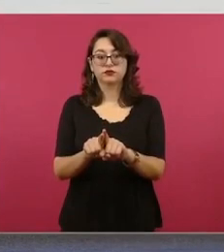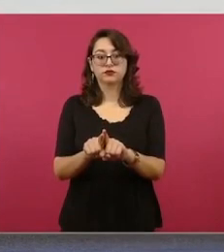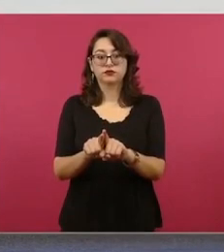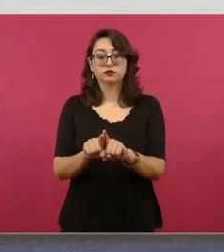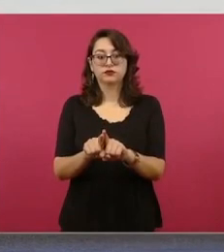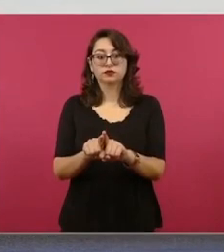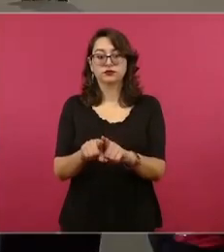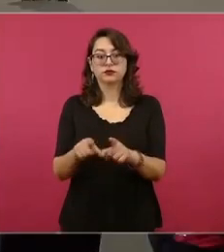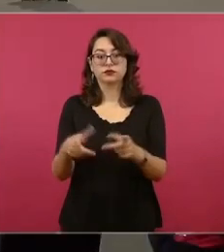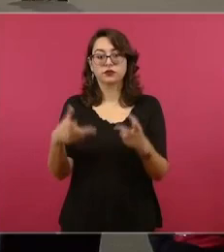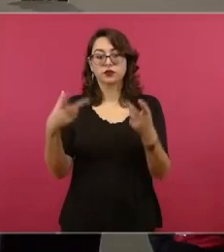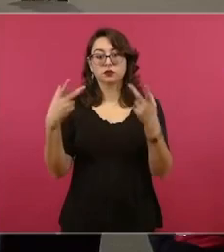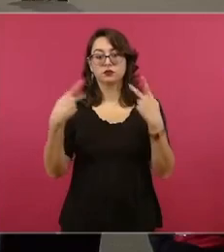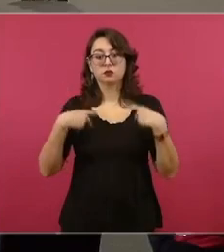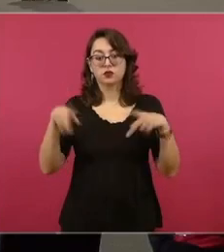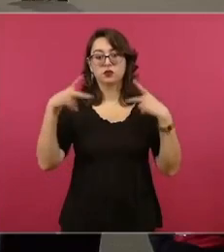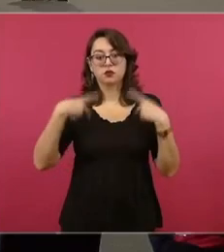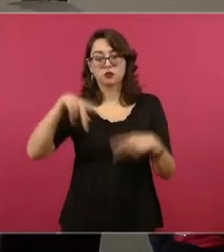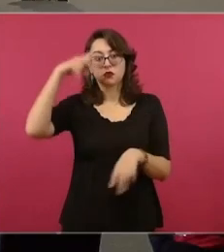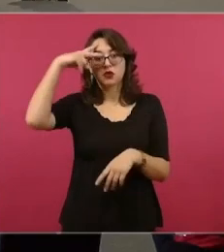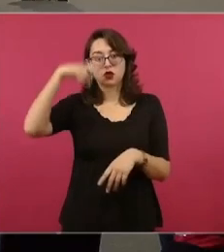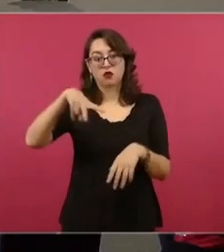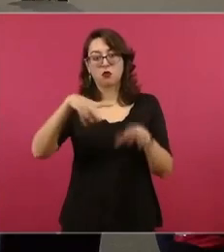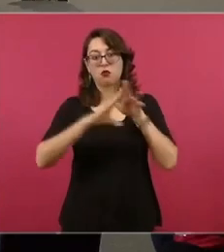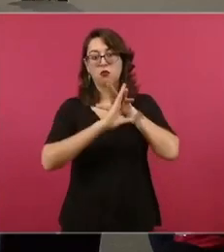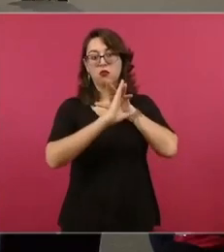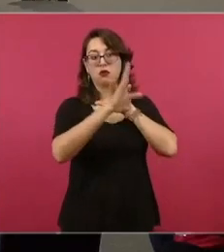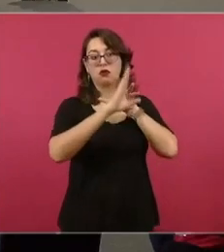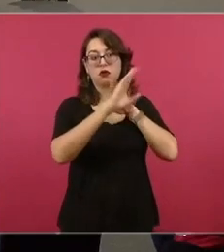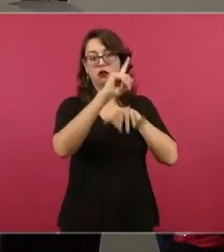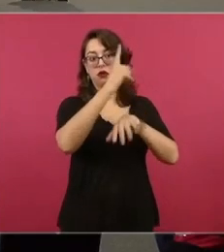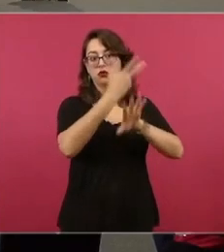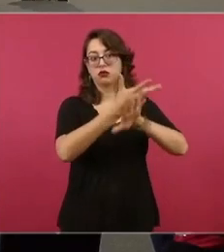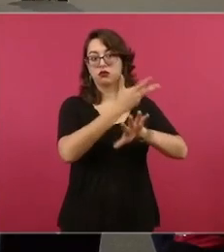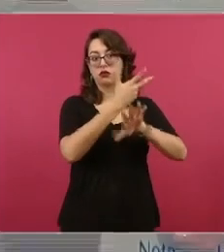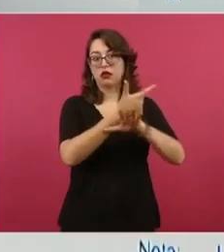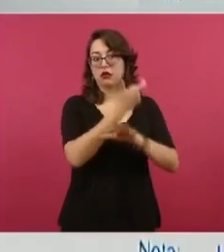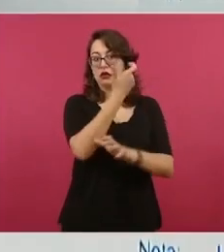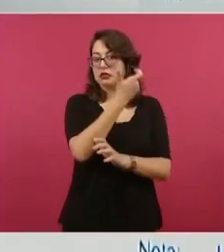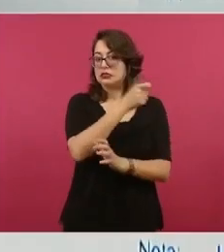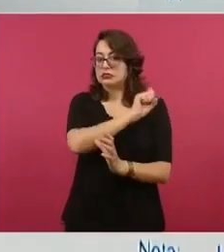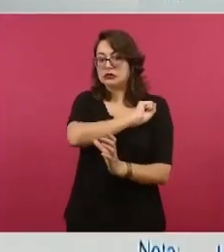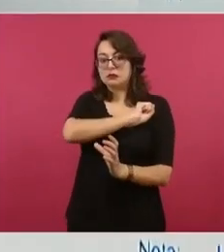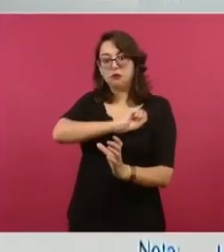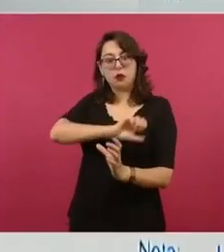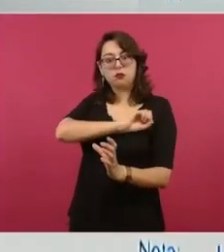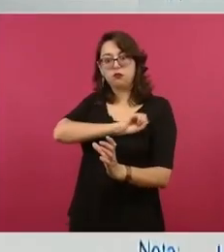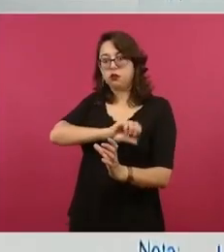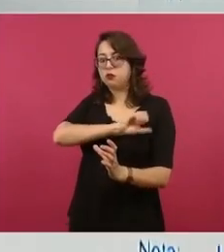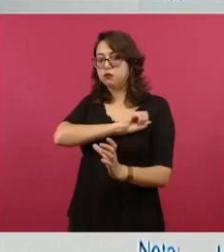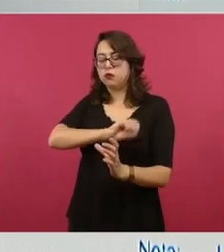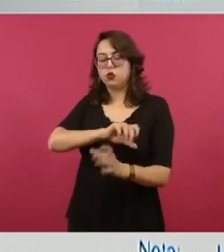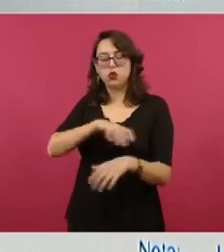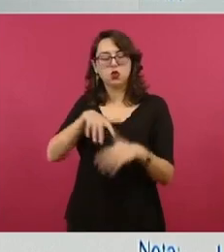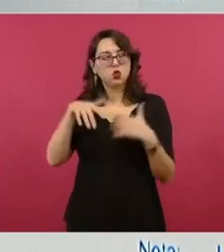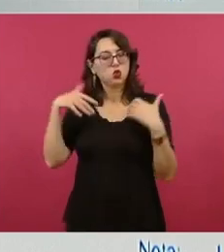de nuestros paisanos migrantes que